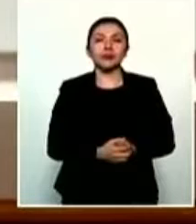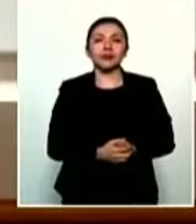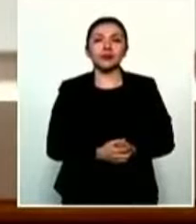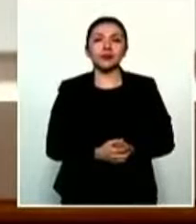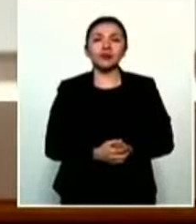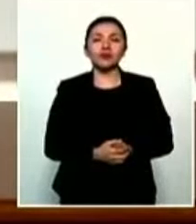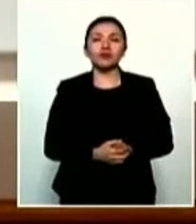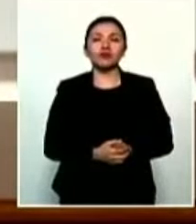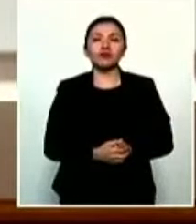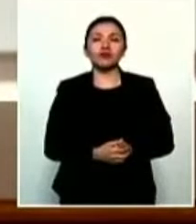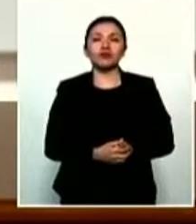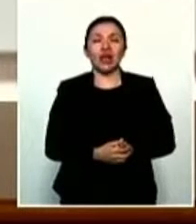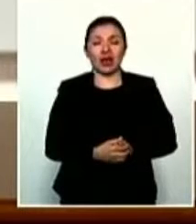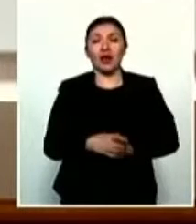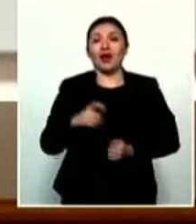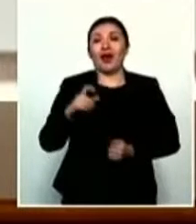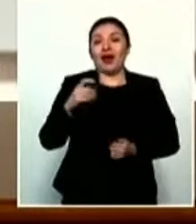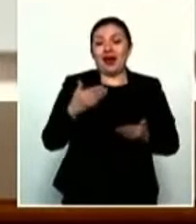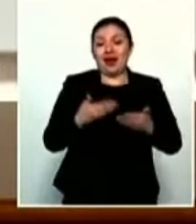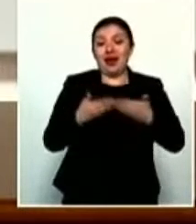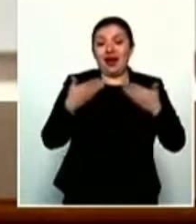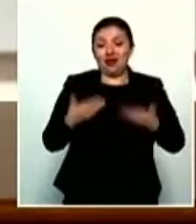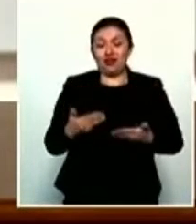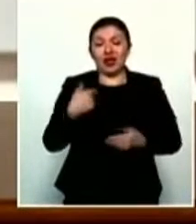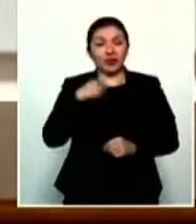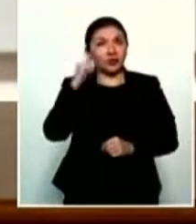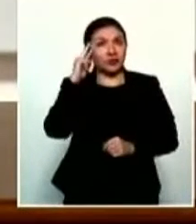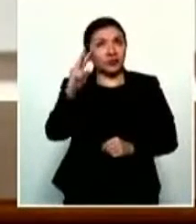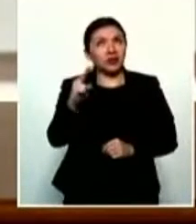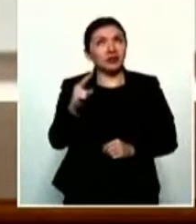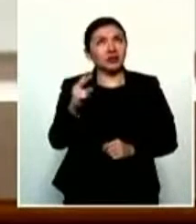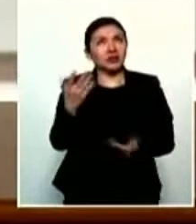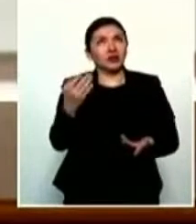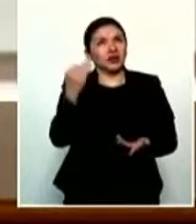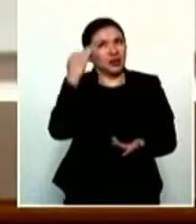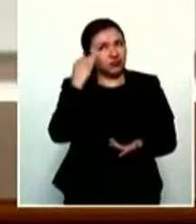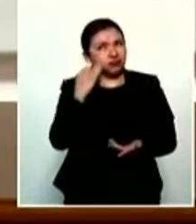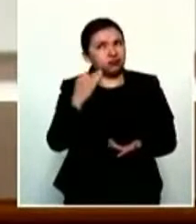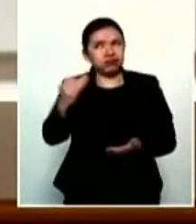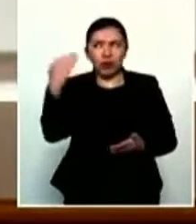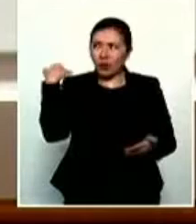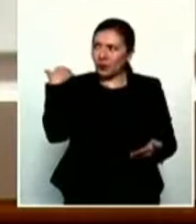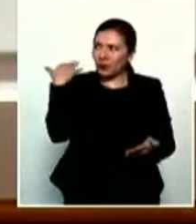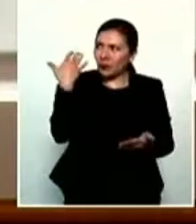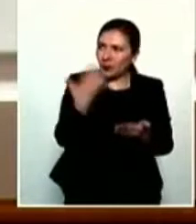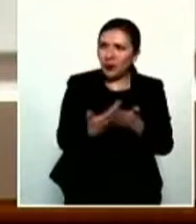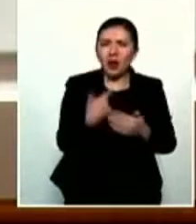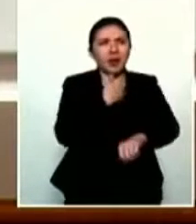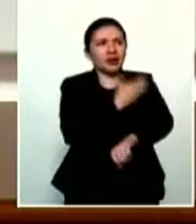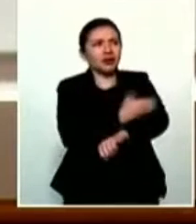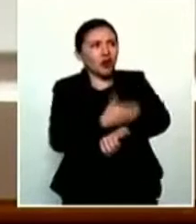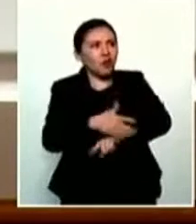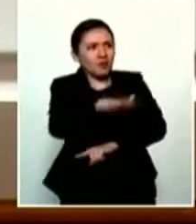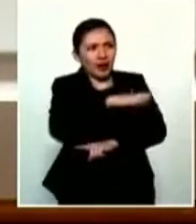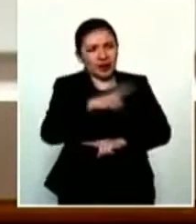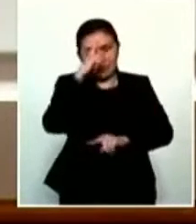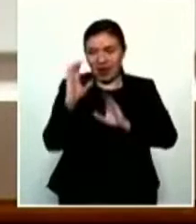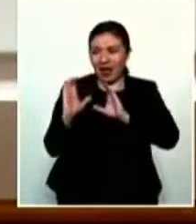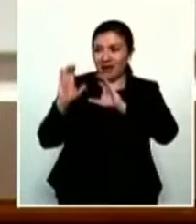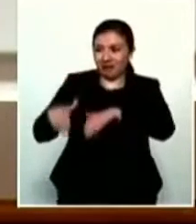Cuando hoy veo el tiempo que le ha costado a algunos de mis compañeros aclimatarse en la